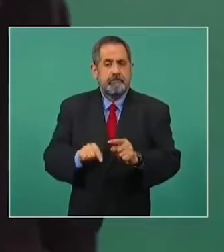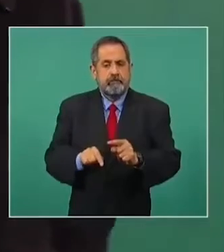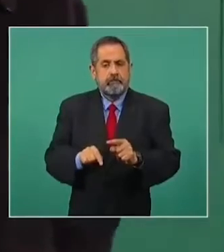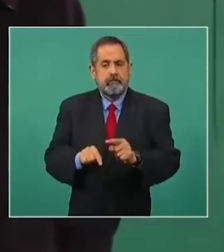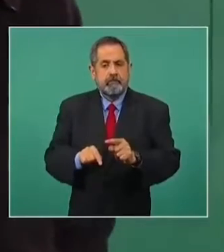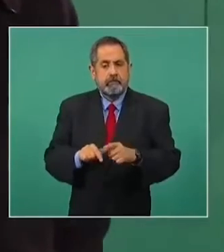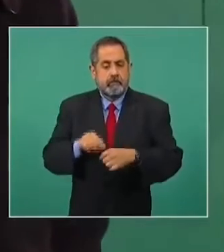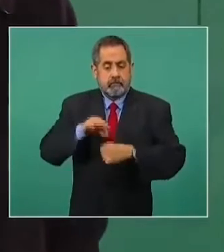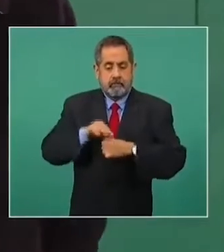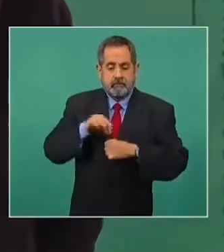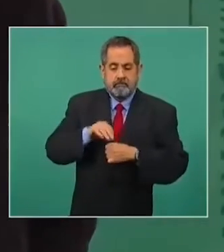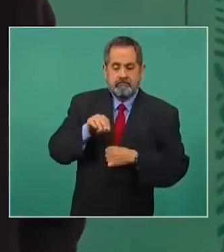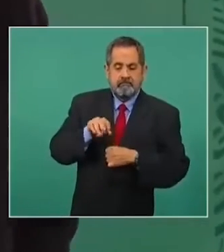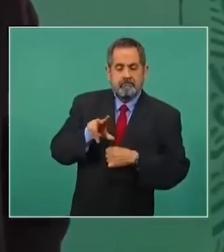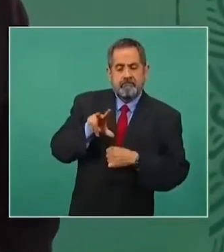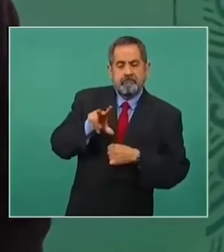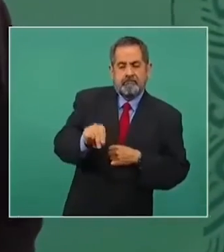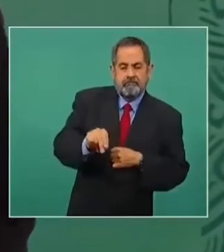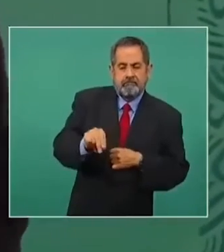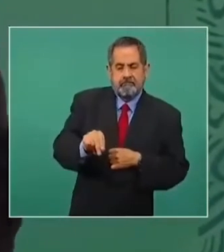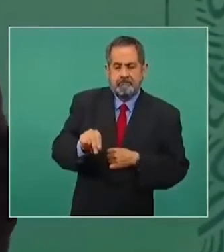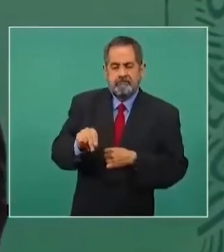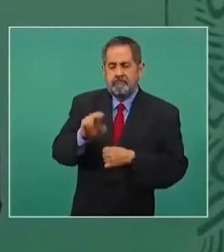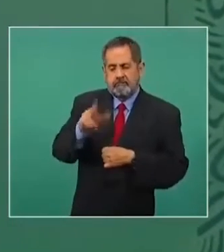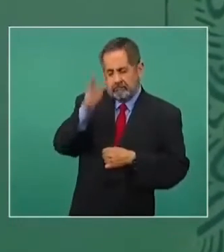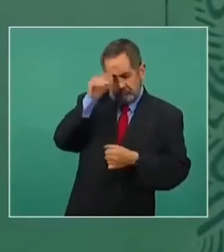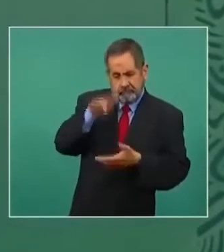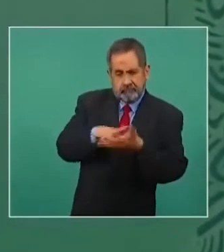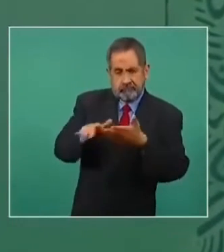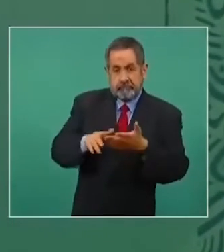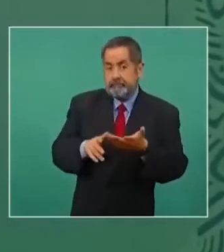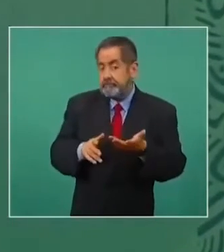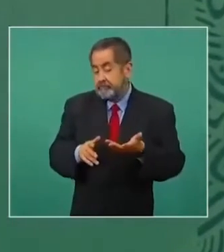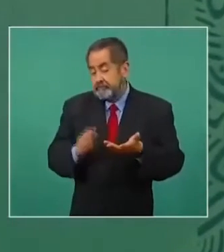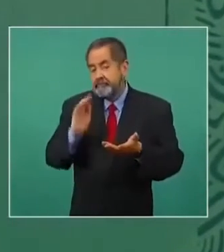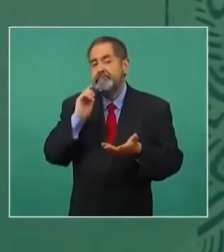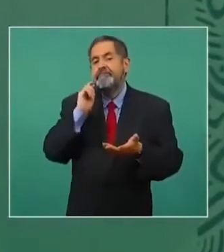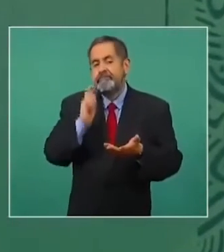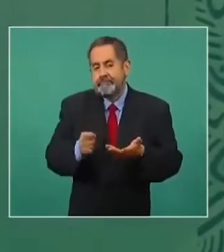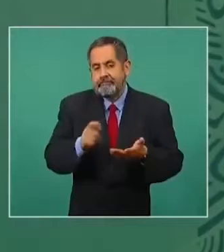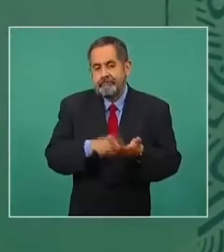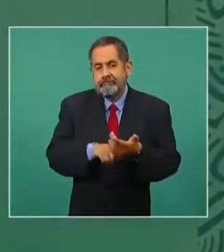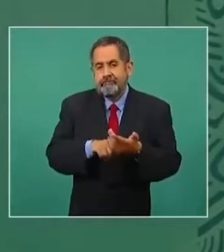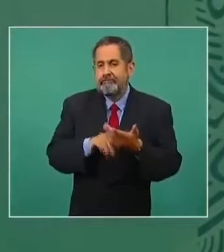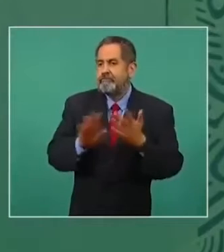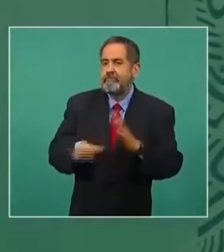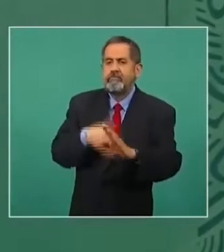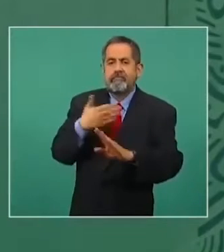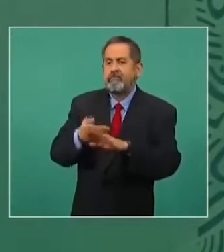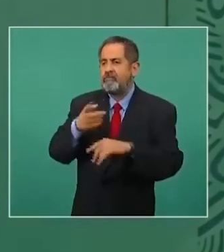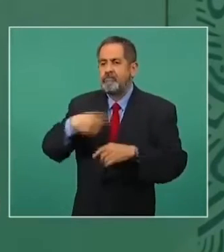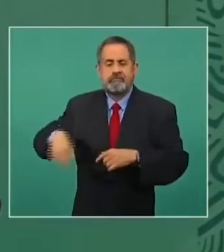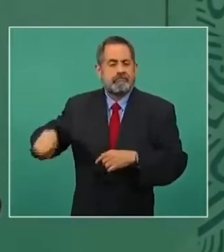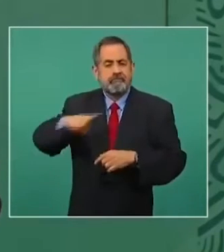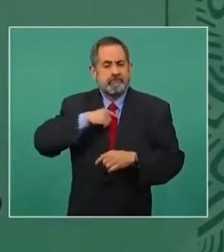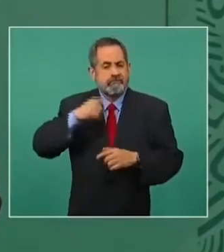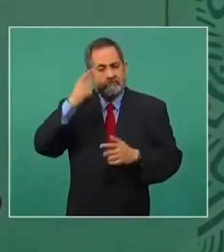Votar en contra de la reforma eléctrica es votar en contra del pensamiento